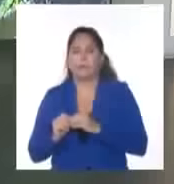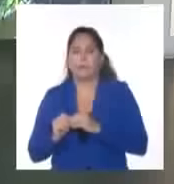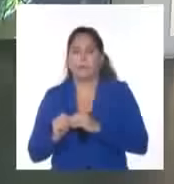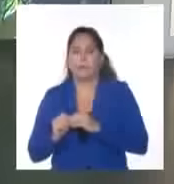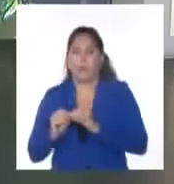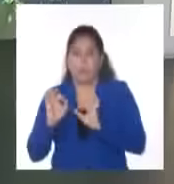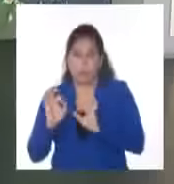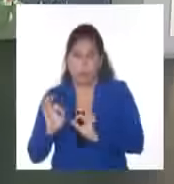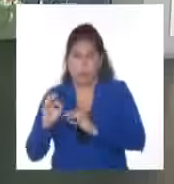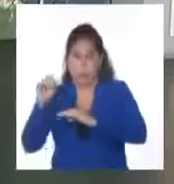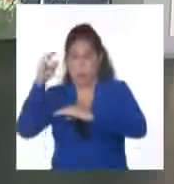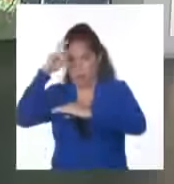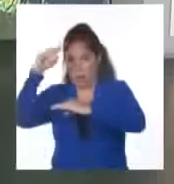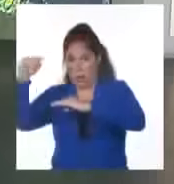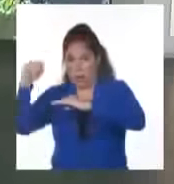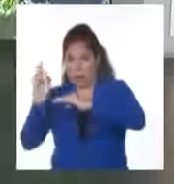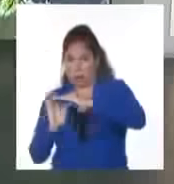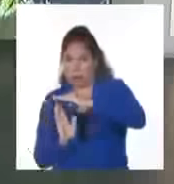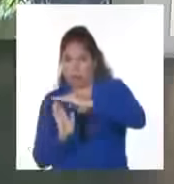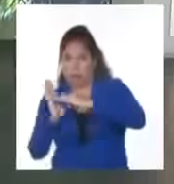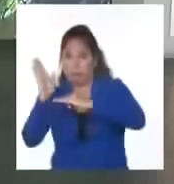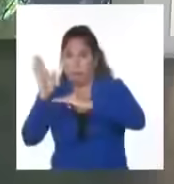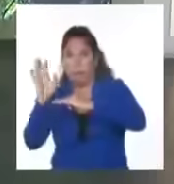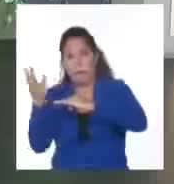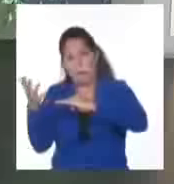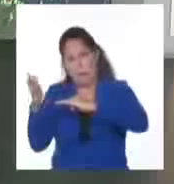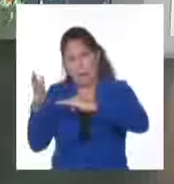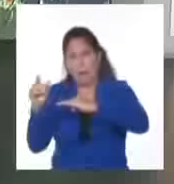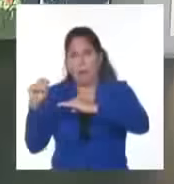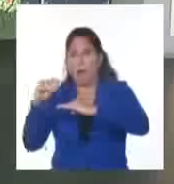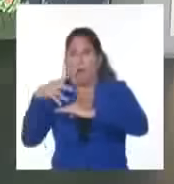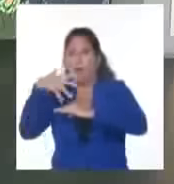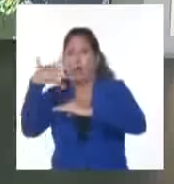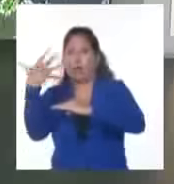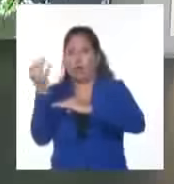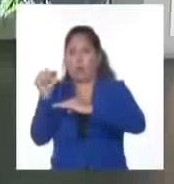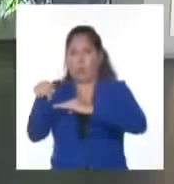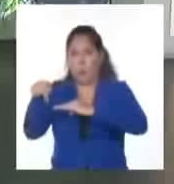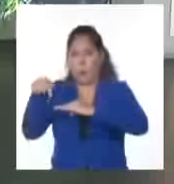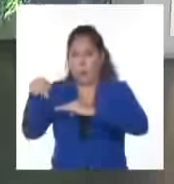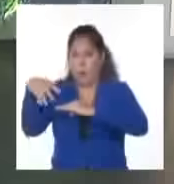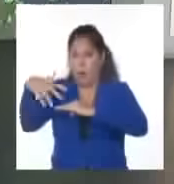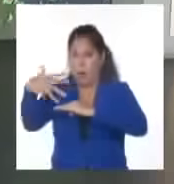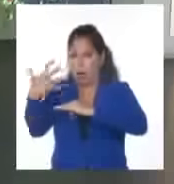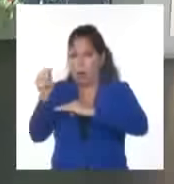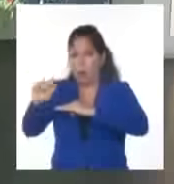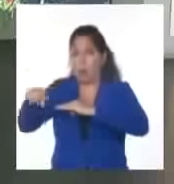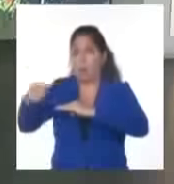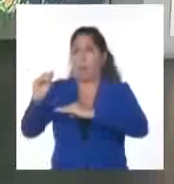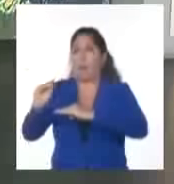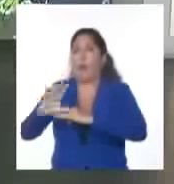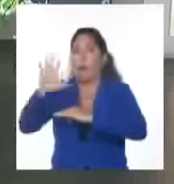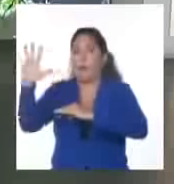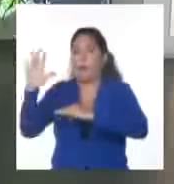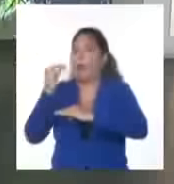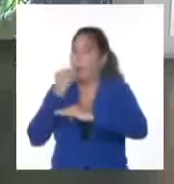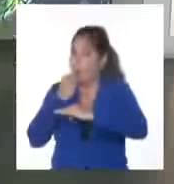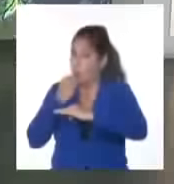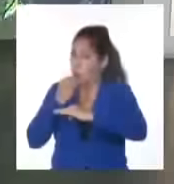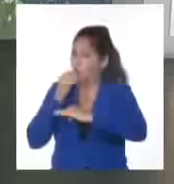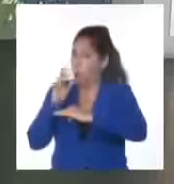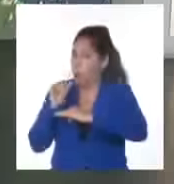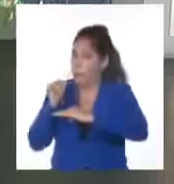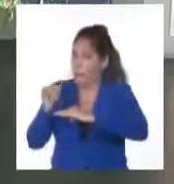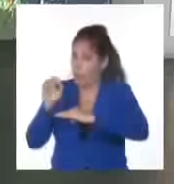esta península, en horas de la madrugada, final de esta madrugada, la mañana de mañana